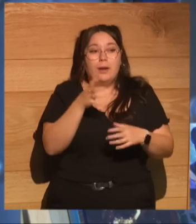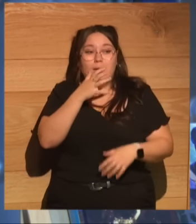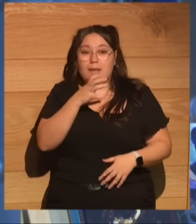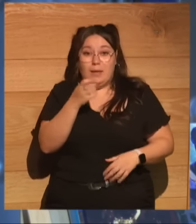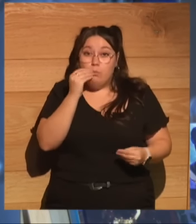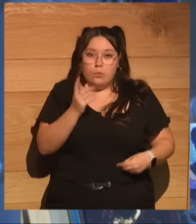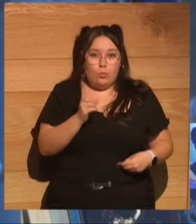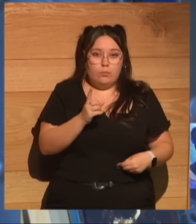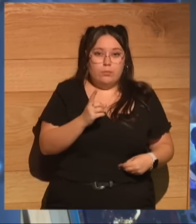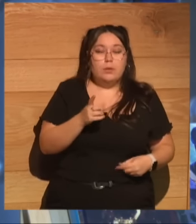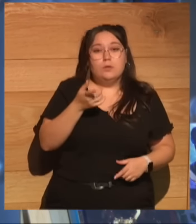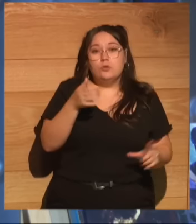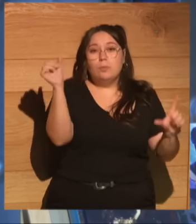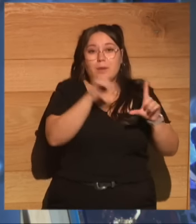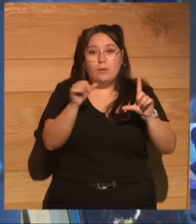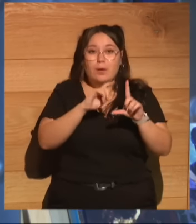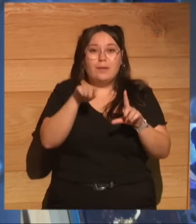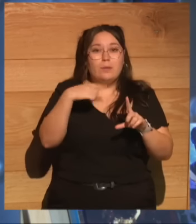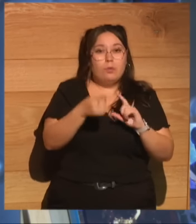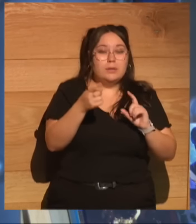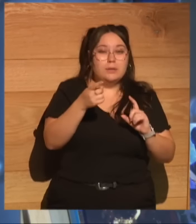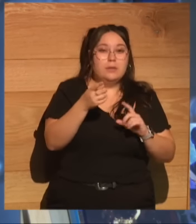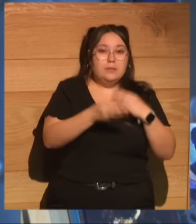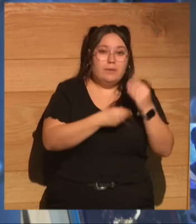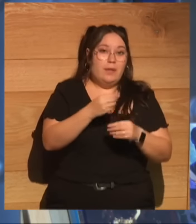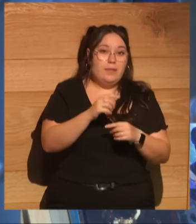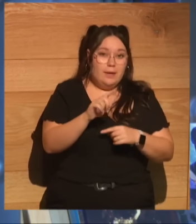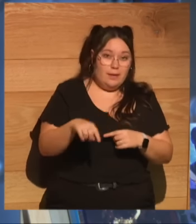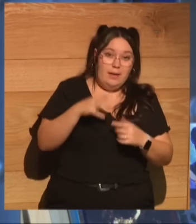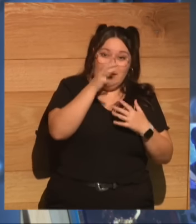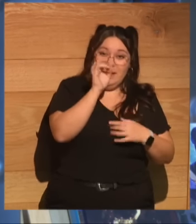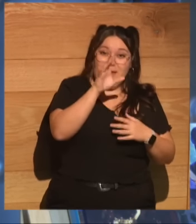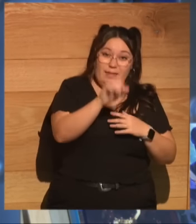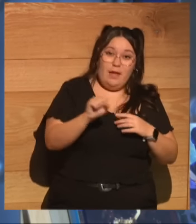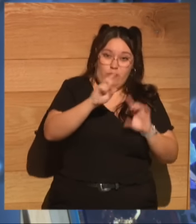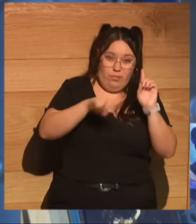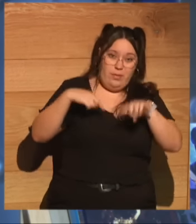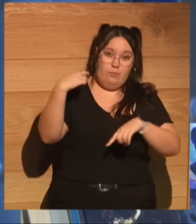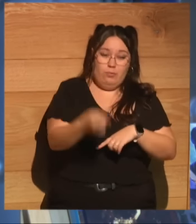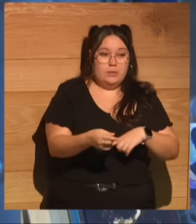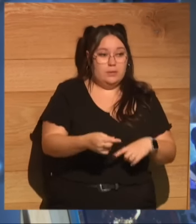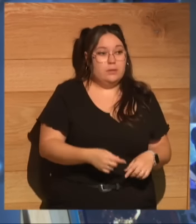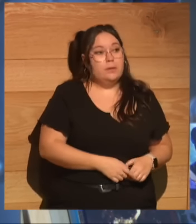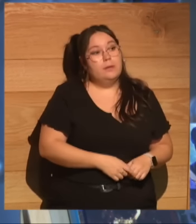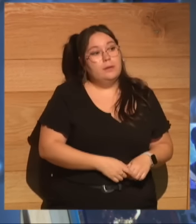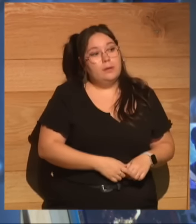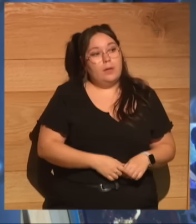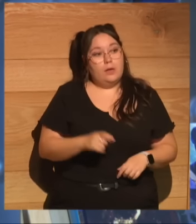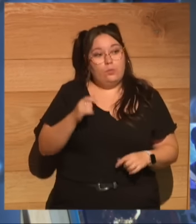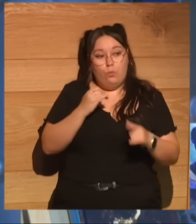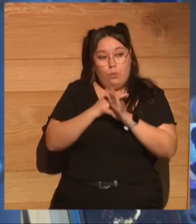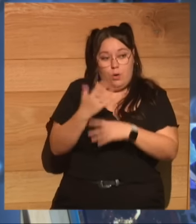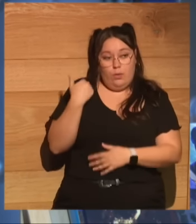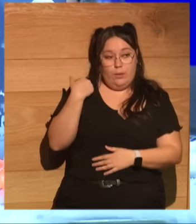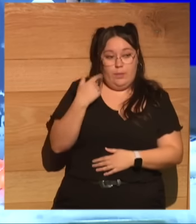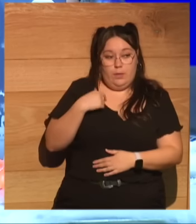no. Y sin embargo son películas que van a ser reinterpretadas 15 años después cuando formen parte de un opus. Hay un juego reciente